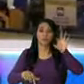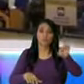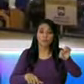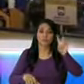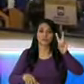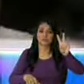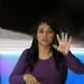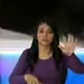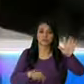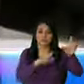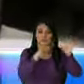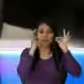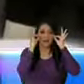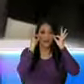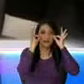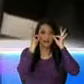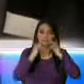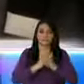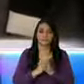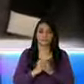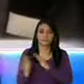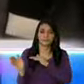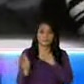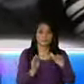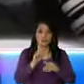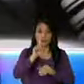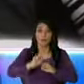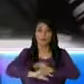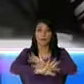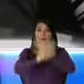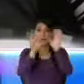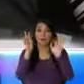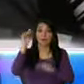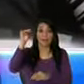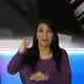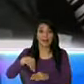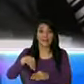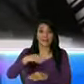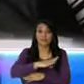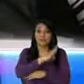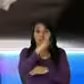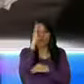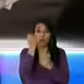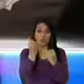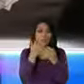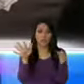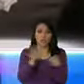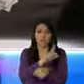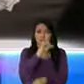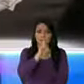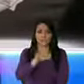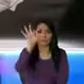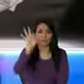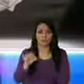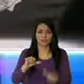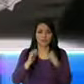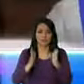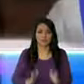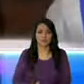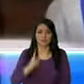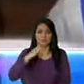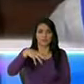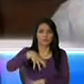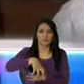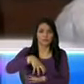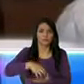45.75% fue favorable a Guillermo Lasso, mientras que a la una de la mañana y al mediodía de este martes se logró el conteo del 100% para asambleístas provinciales. A las